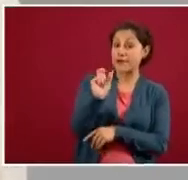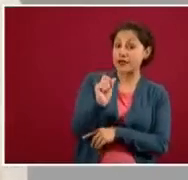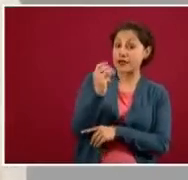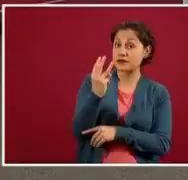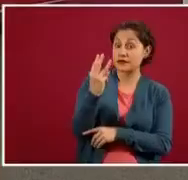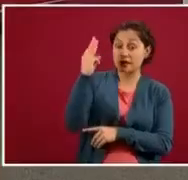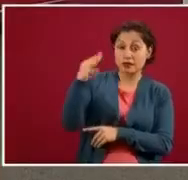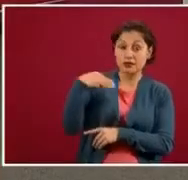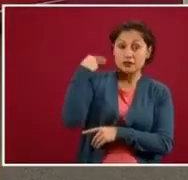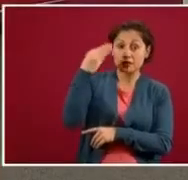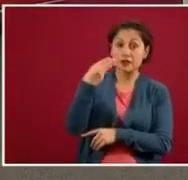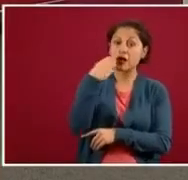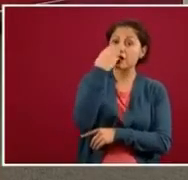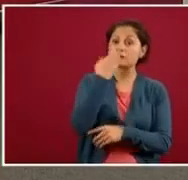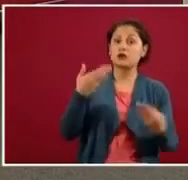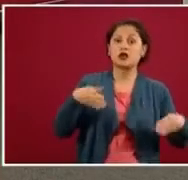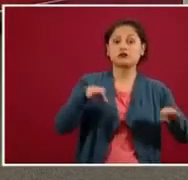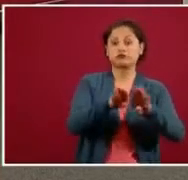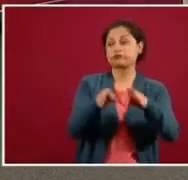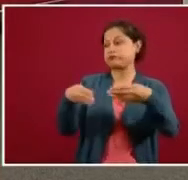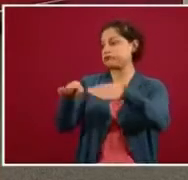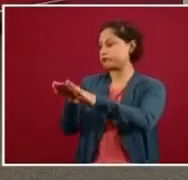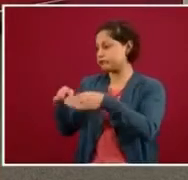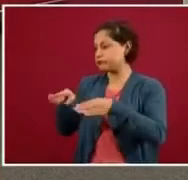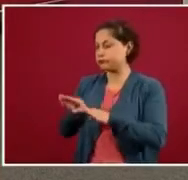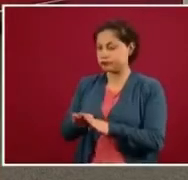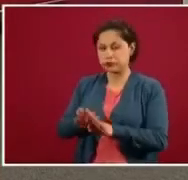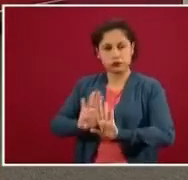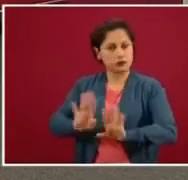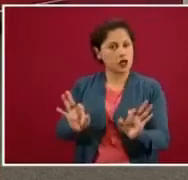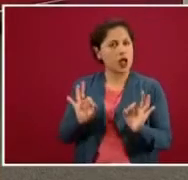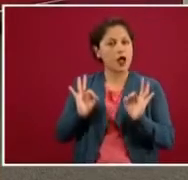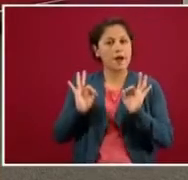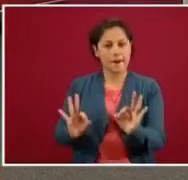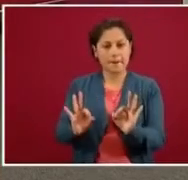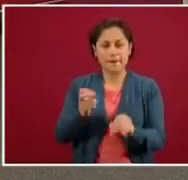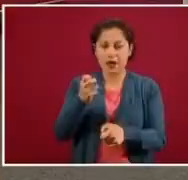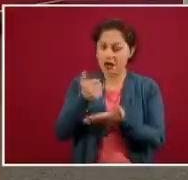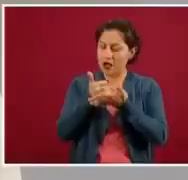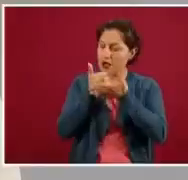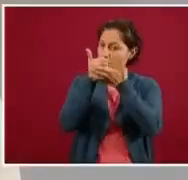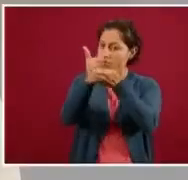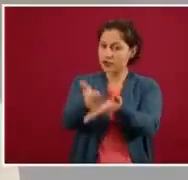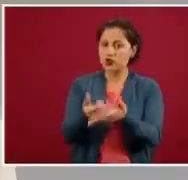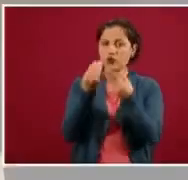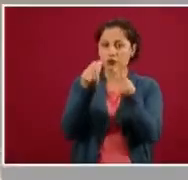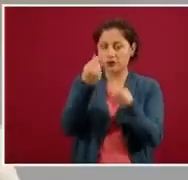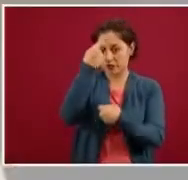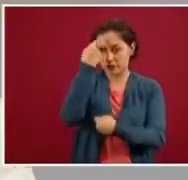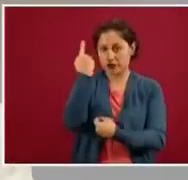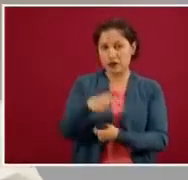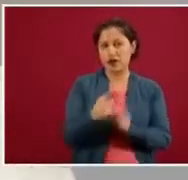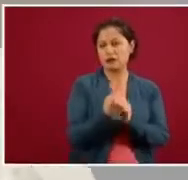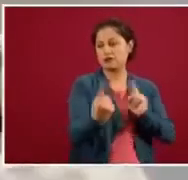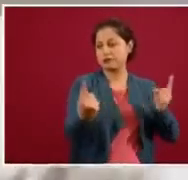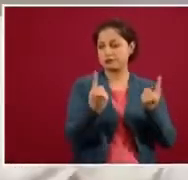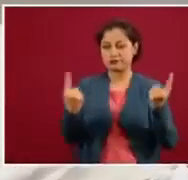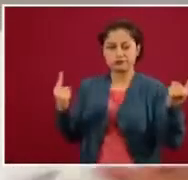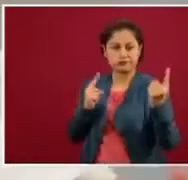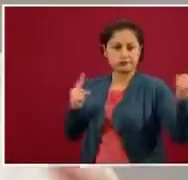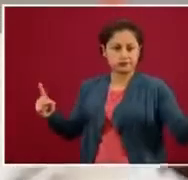Y esta fue la contribución hasta ahora más consistente a la sana distancia, porque de un día para